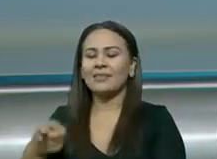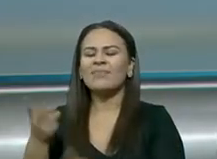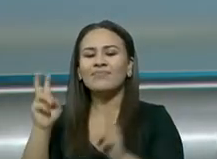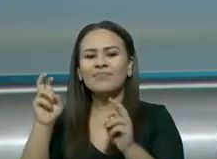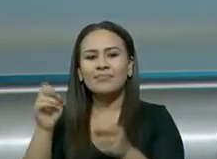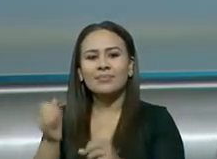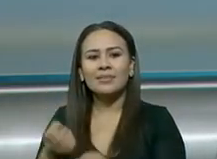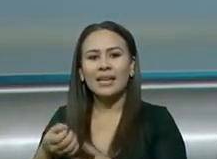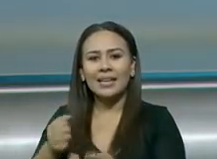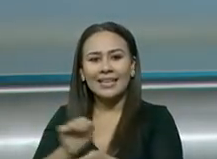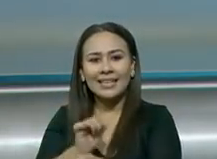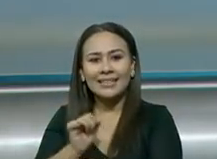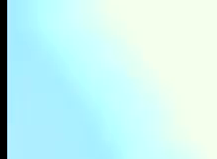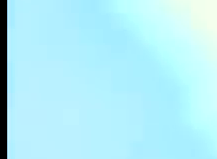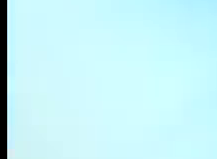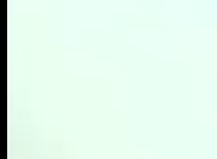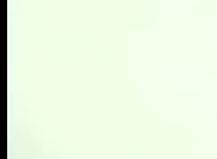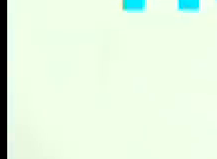artesanos textiles.